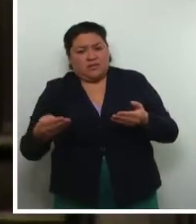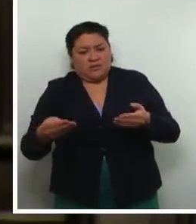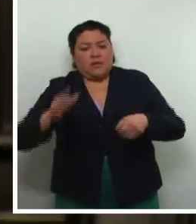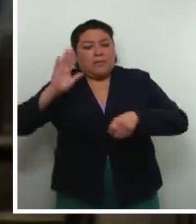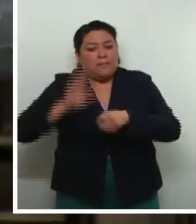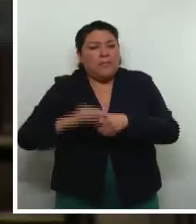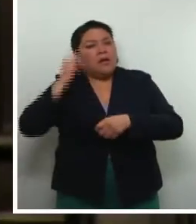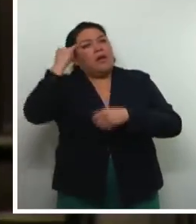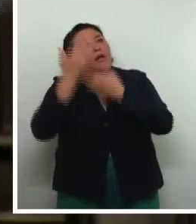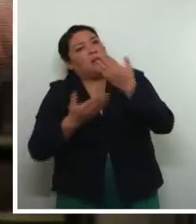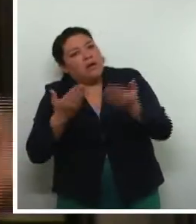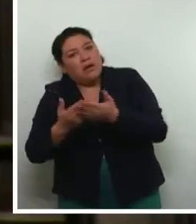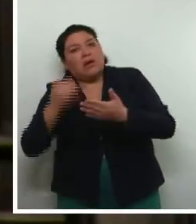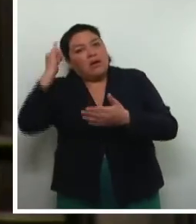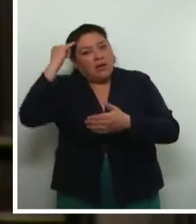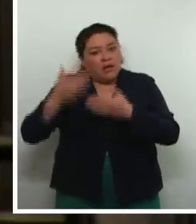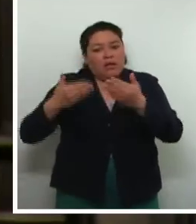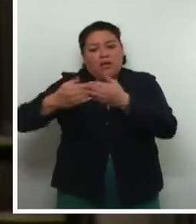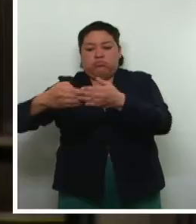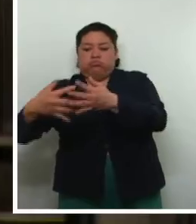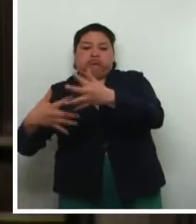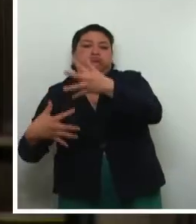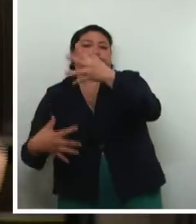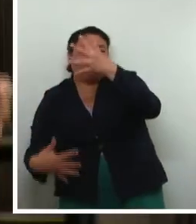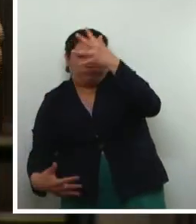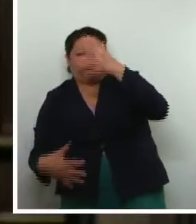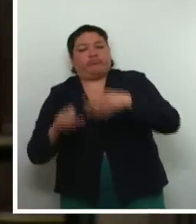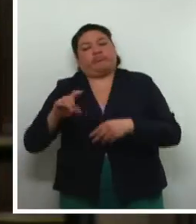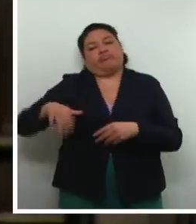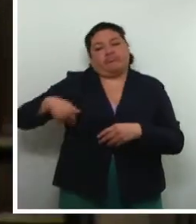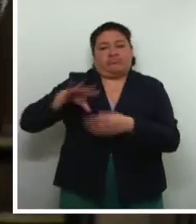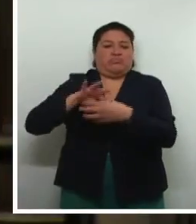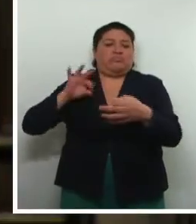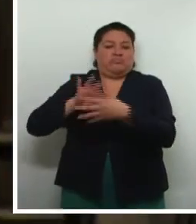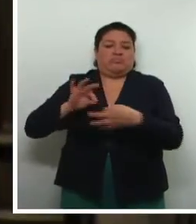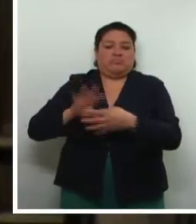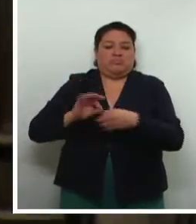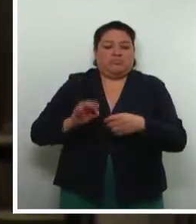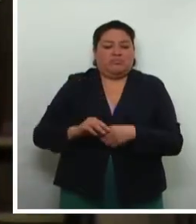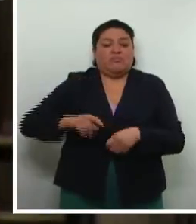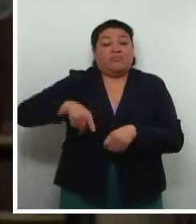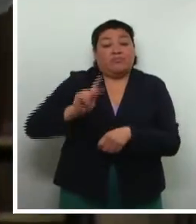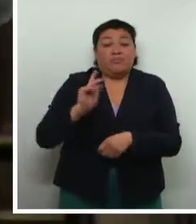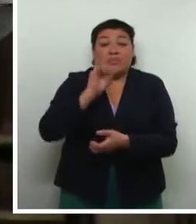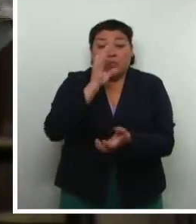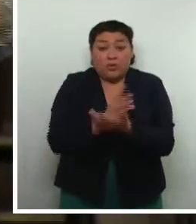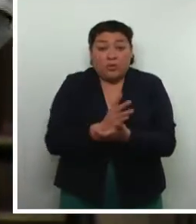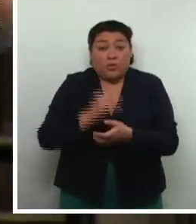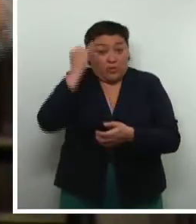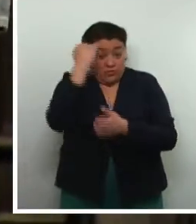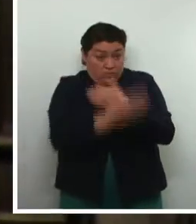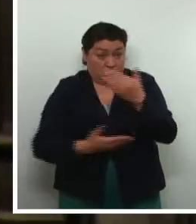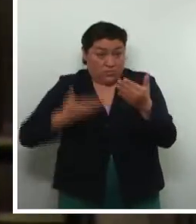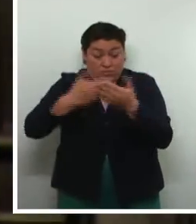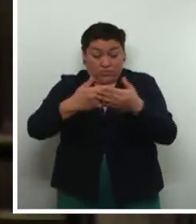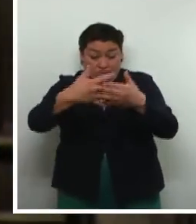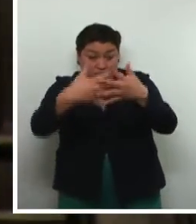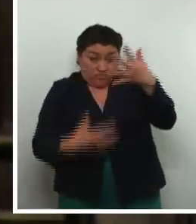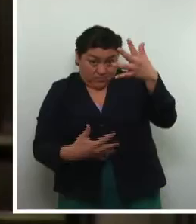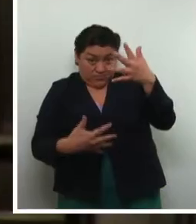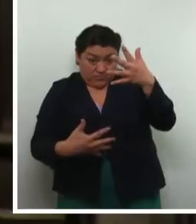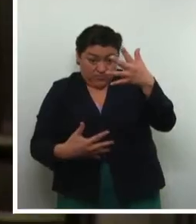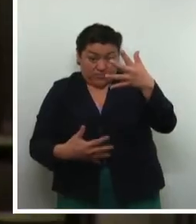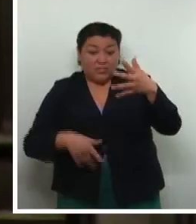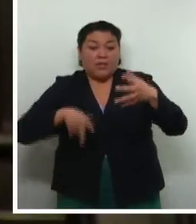reserva sobre reserva, lo que aquí ya se ha venido comentando. Pero no es solamente reserva sobre reserva,